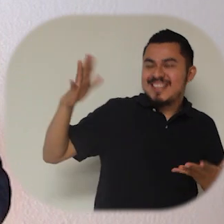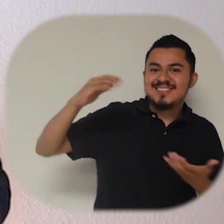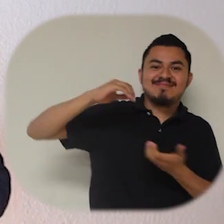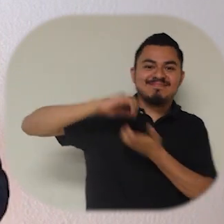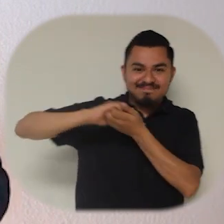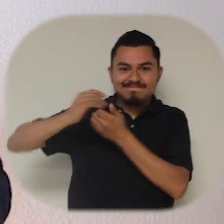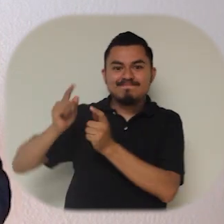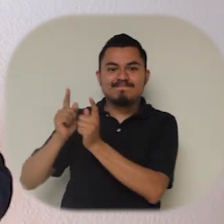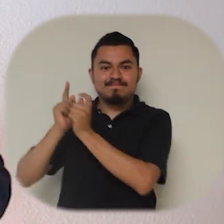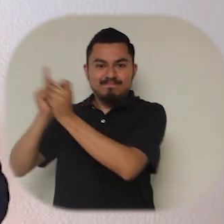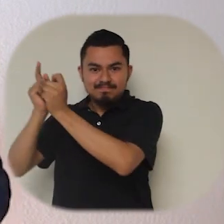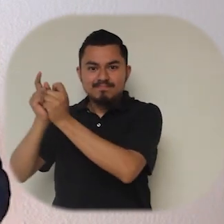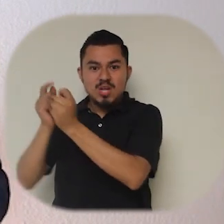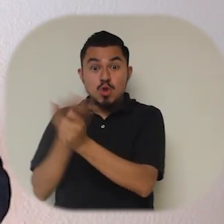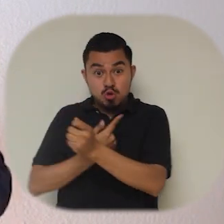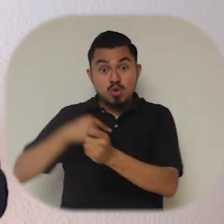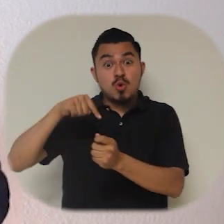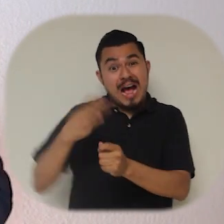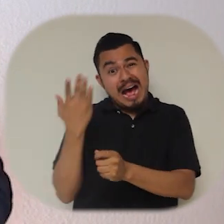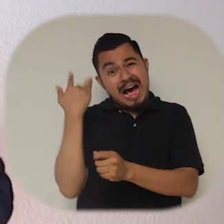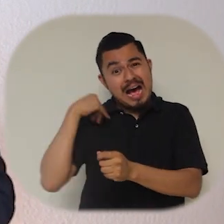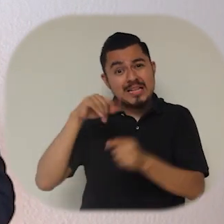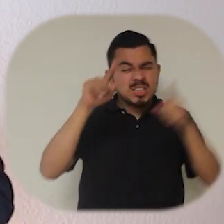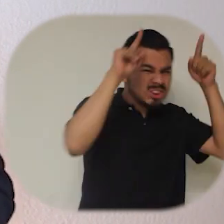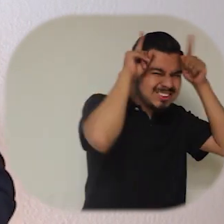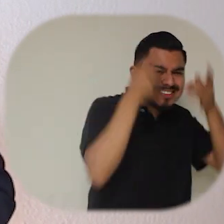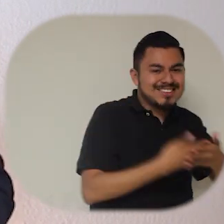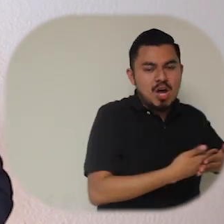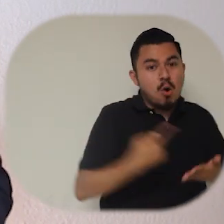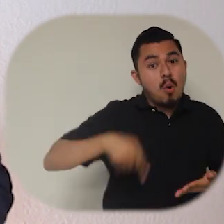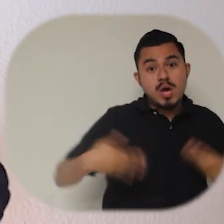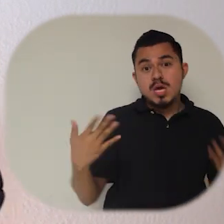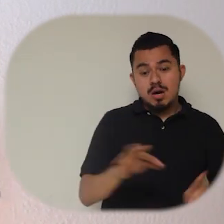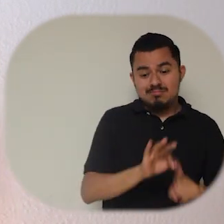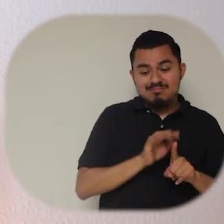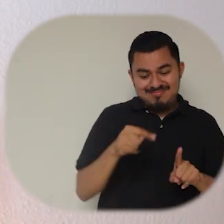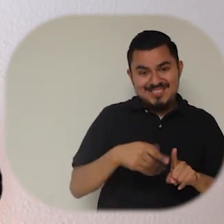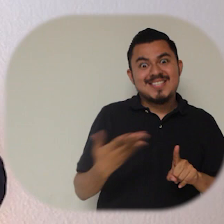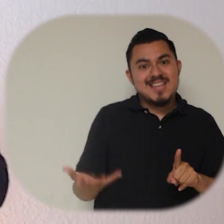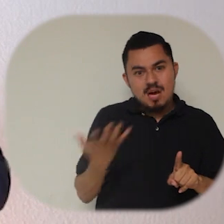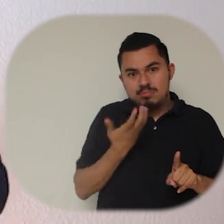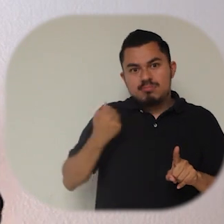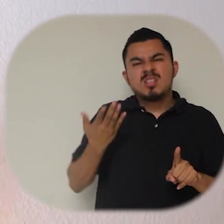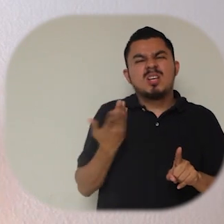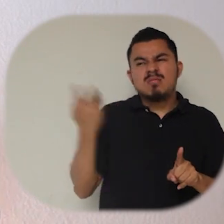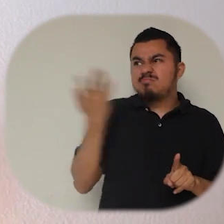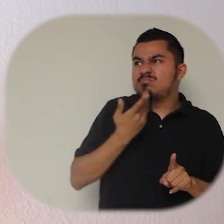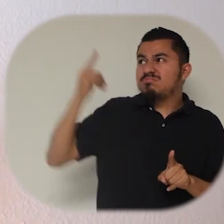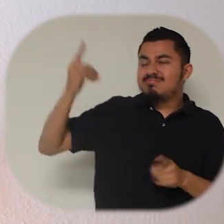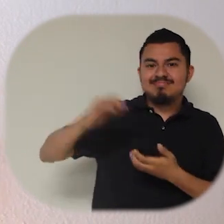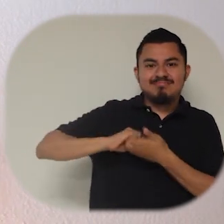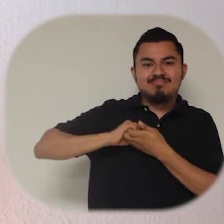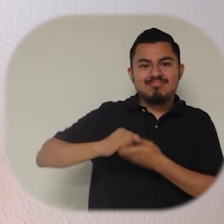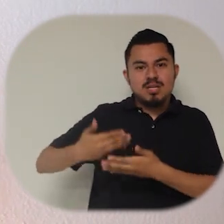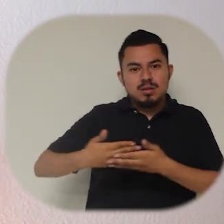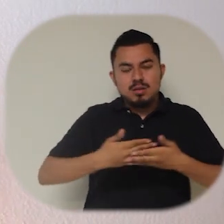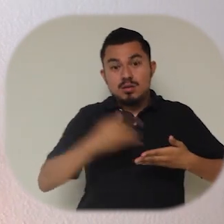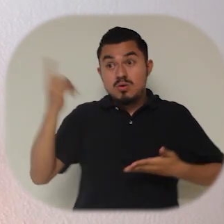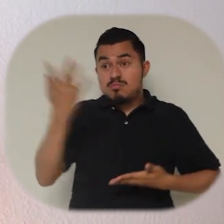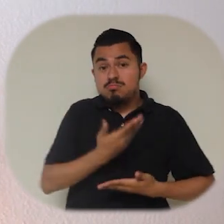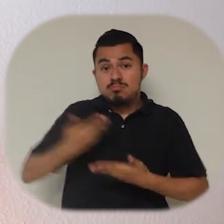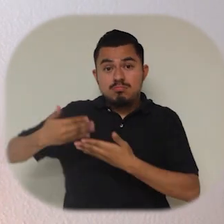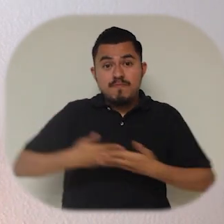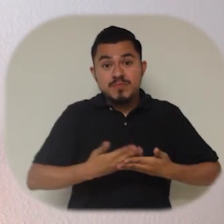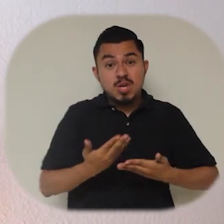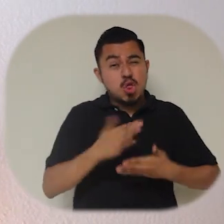una reconciliación con Dios y nos volvemos hijos de Dios. Ocurre algo impresionante, y todo el problema en nuestra vida